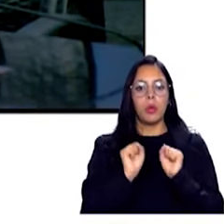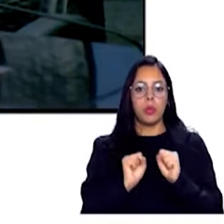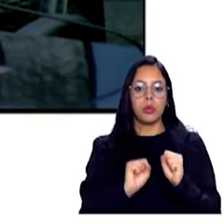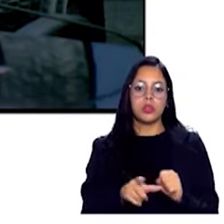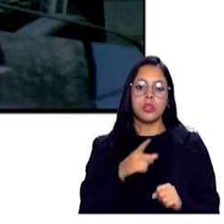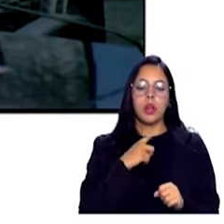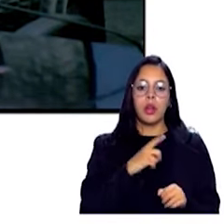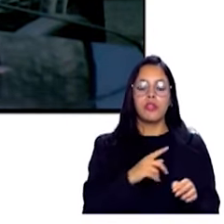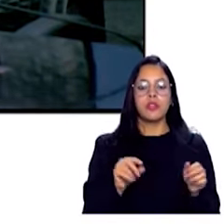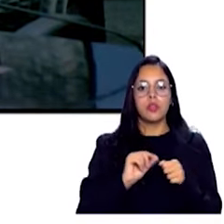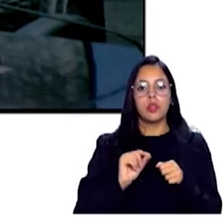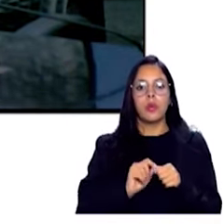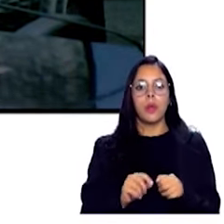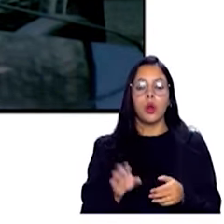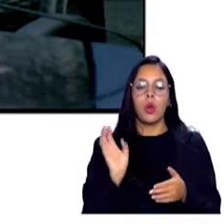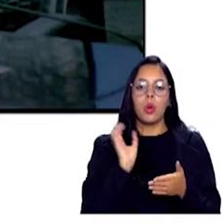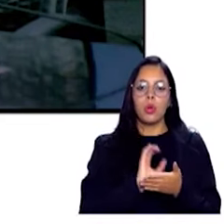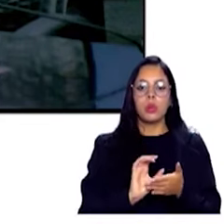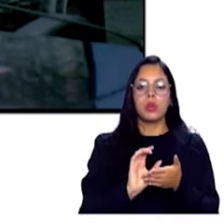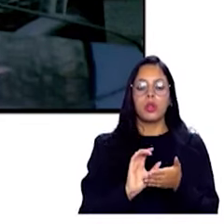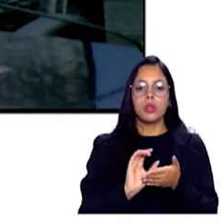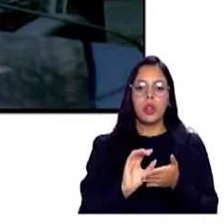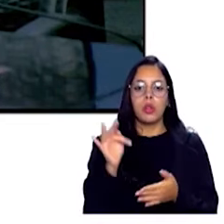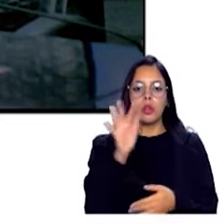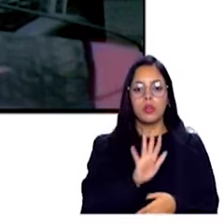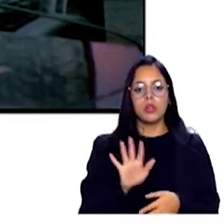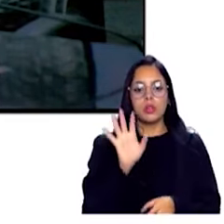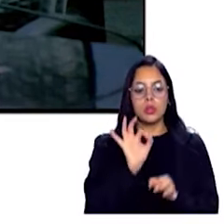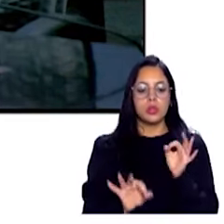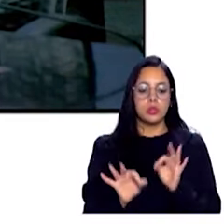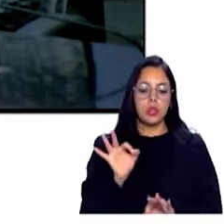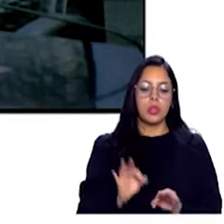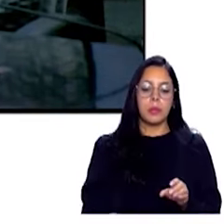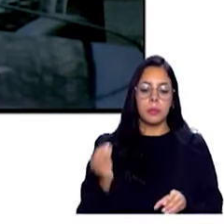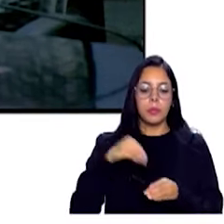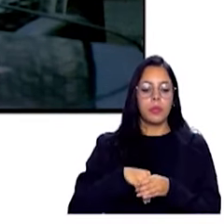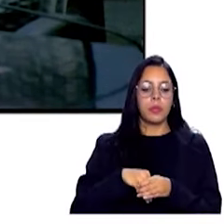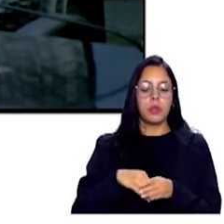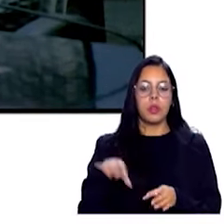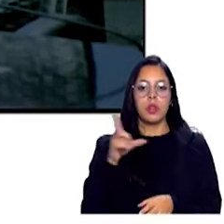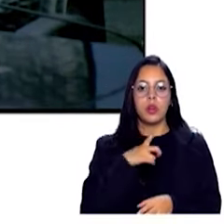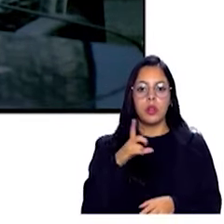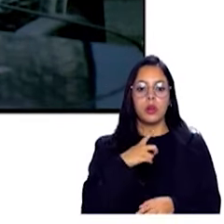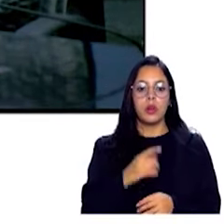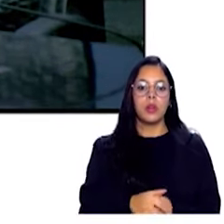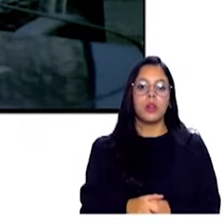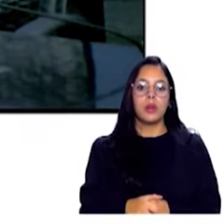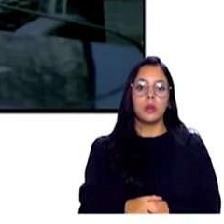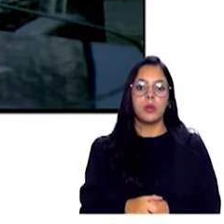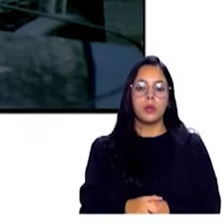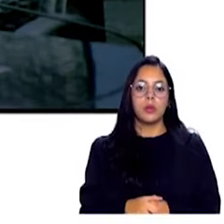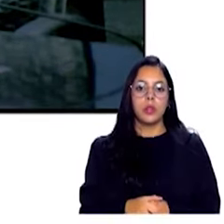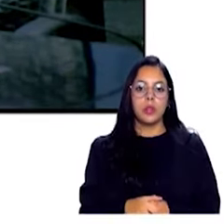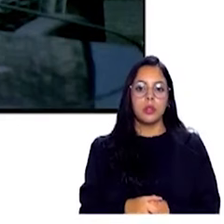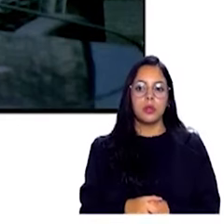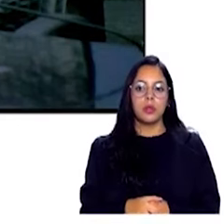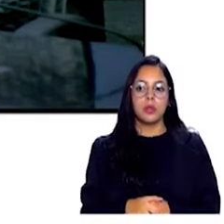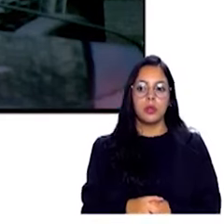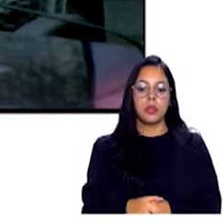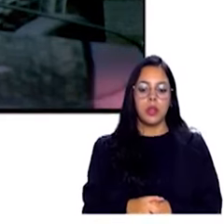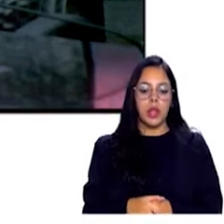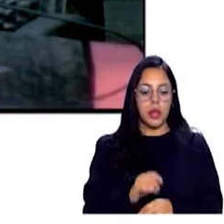poder judicial dentro preámbulo que necesariamente de poner